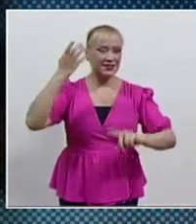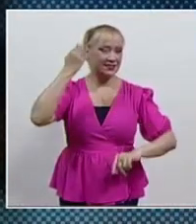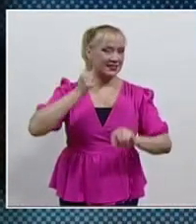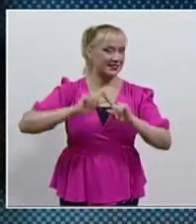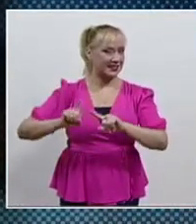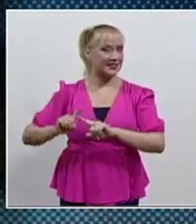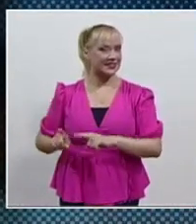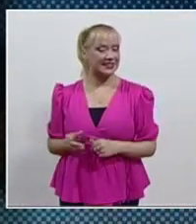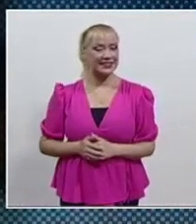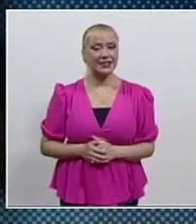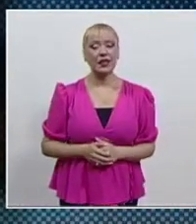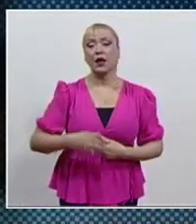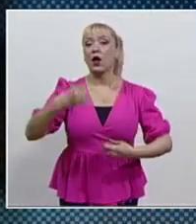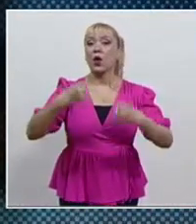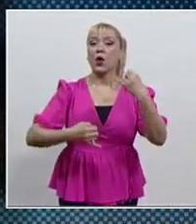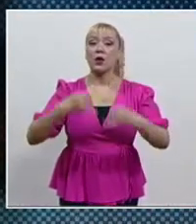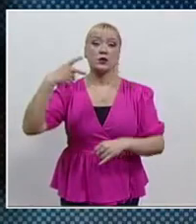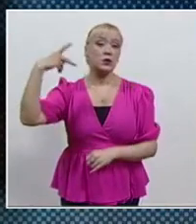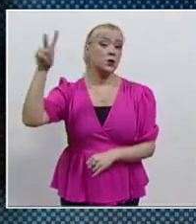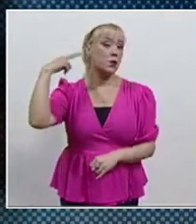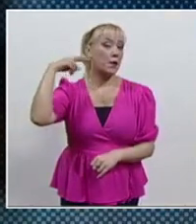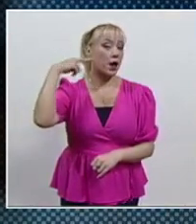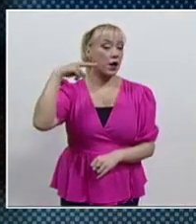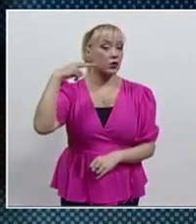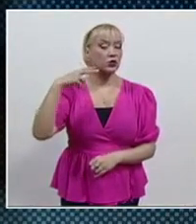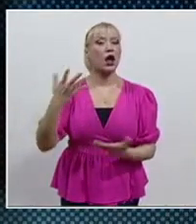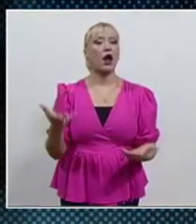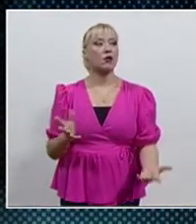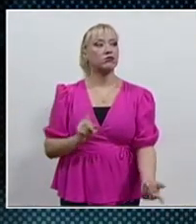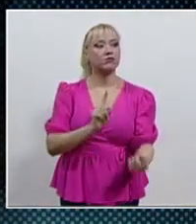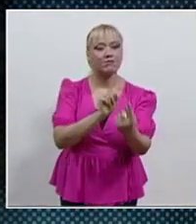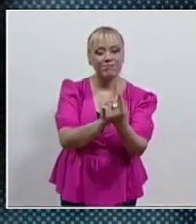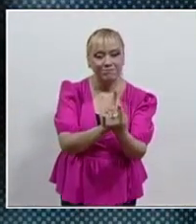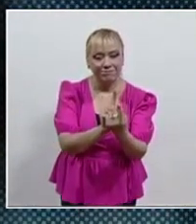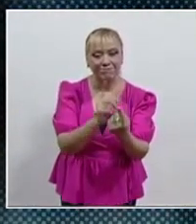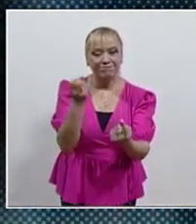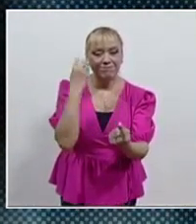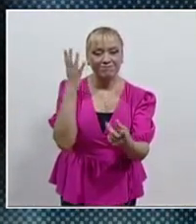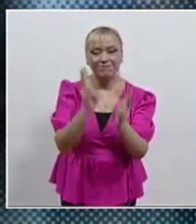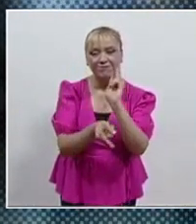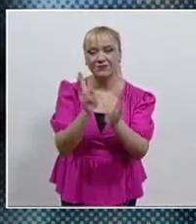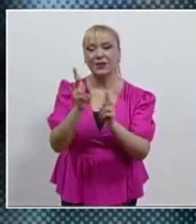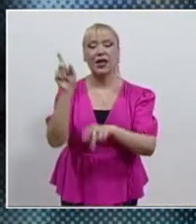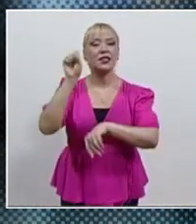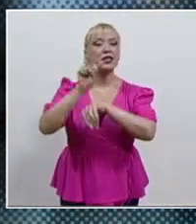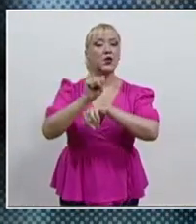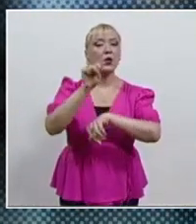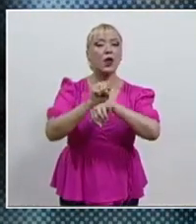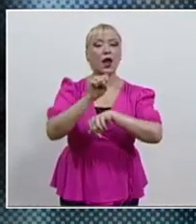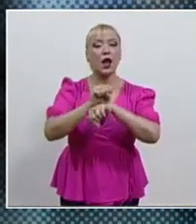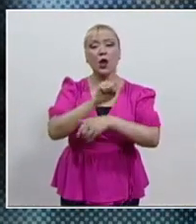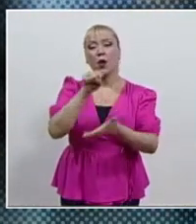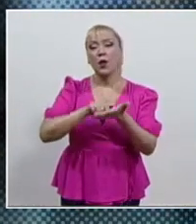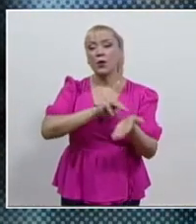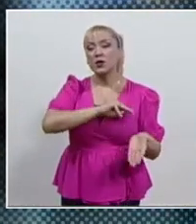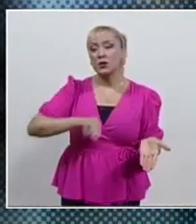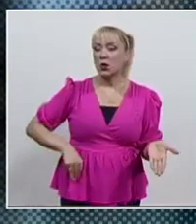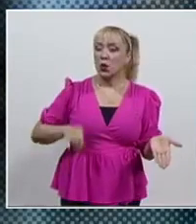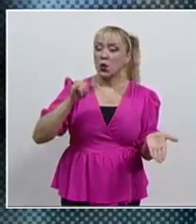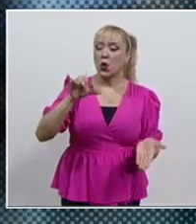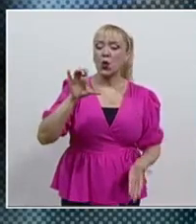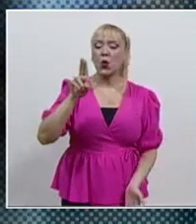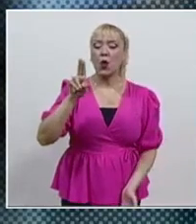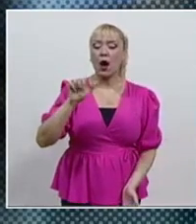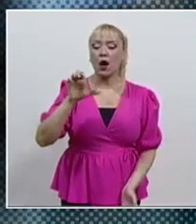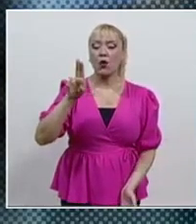Poder Judicial de Veracruz realizaron pláticas con estudiantes de secundaria del municipio de Cuacuatzintla sobre la prevención de situaciones